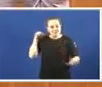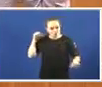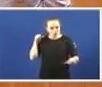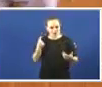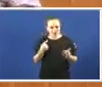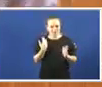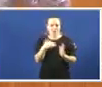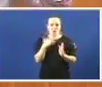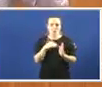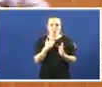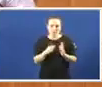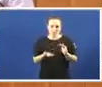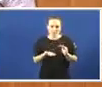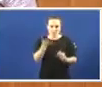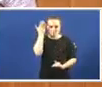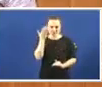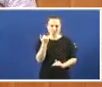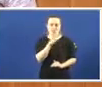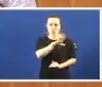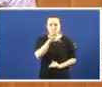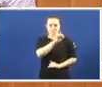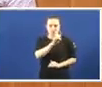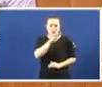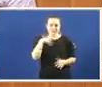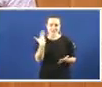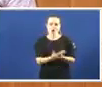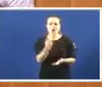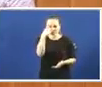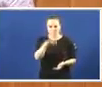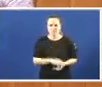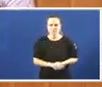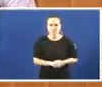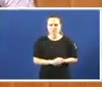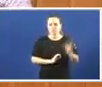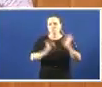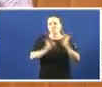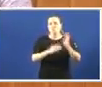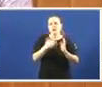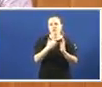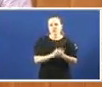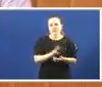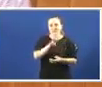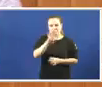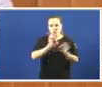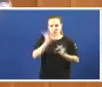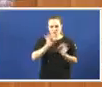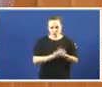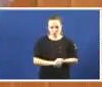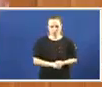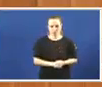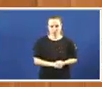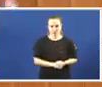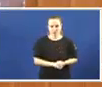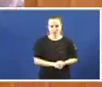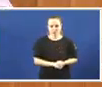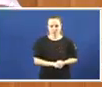galega dende fai 55 anos? Sabe cal é? A media, 3%. Sabe no